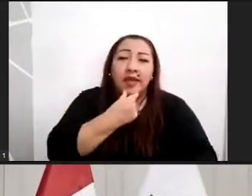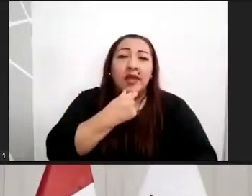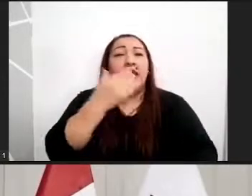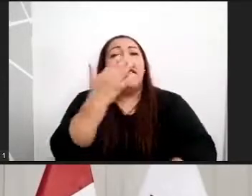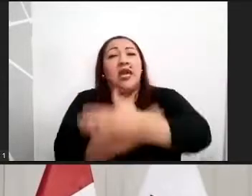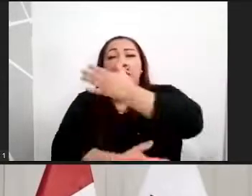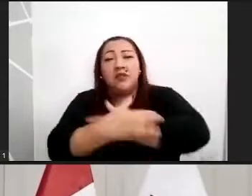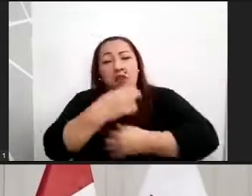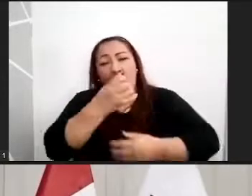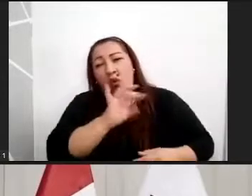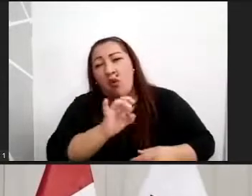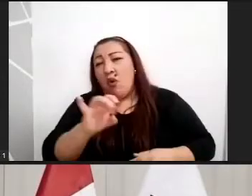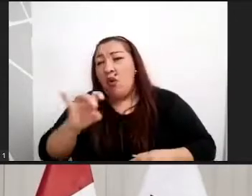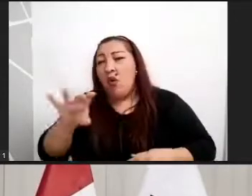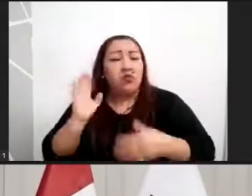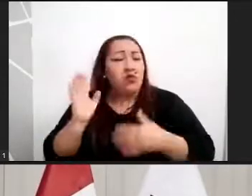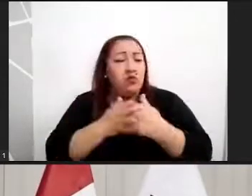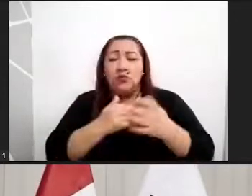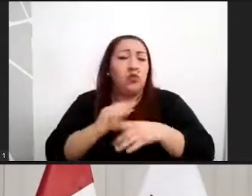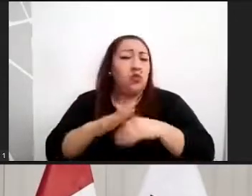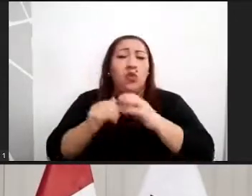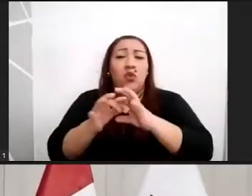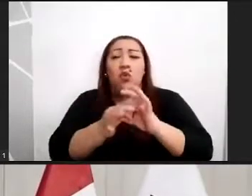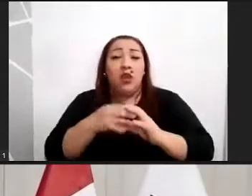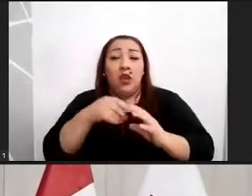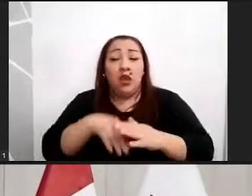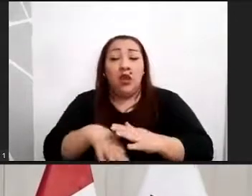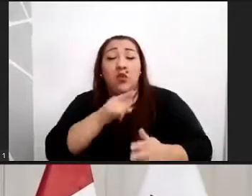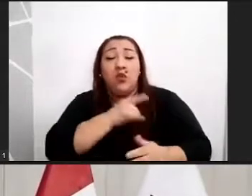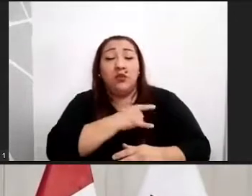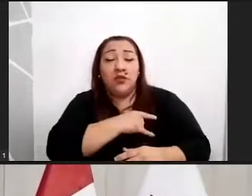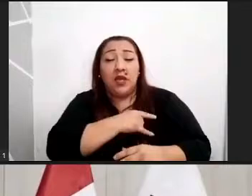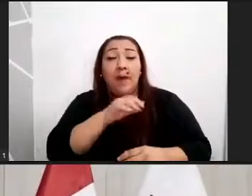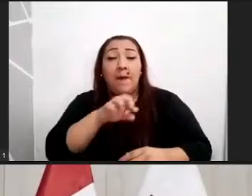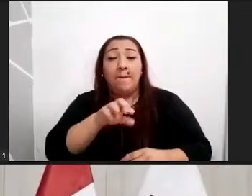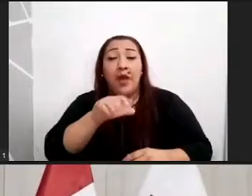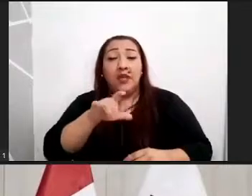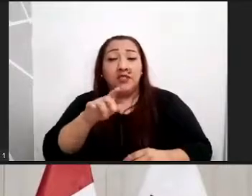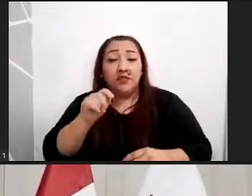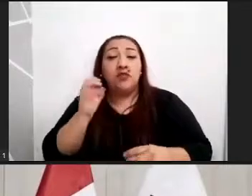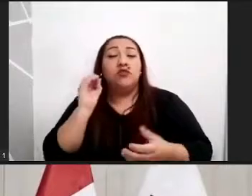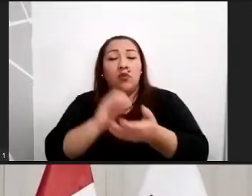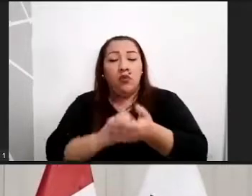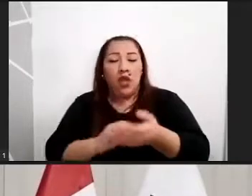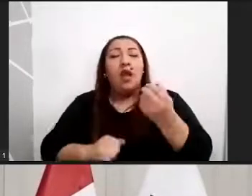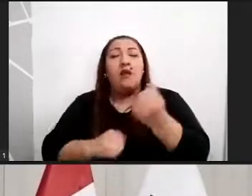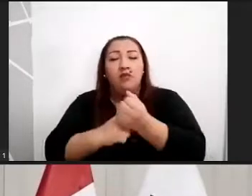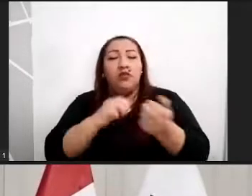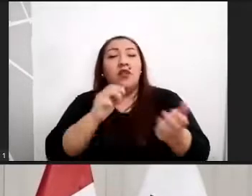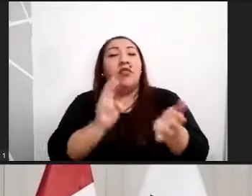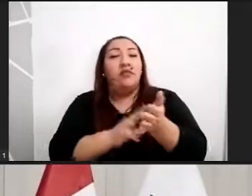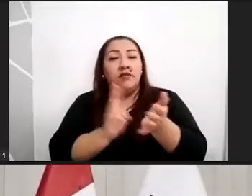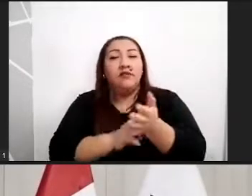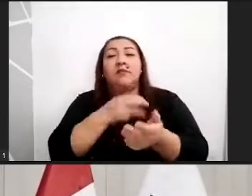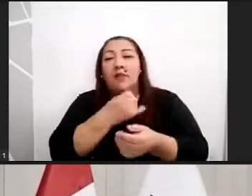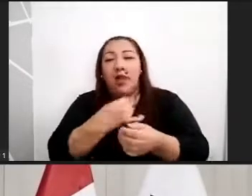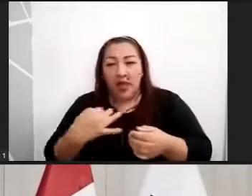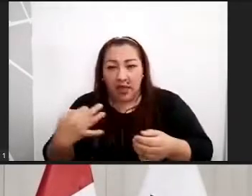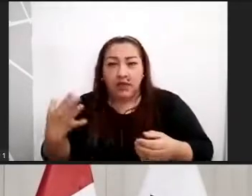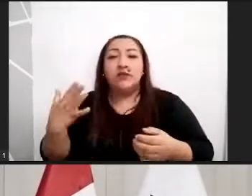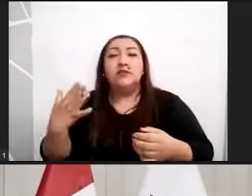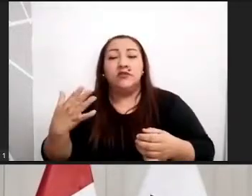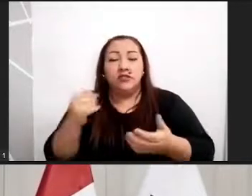factores. Desde la Universidad del Pacífico hemos tenido el honor de colaborar con la Defensoría en algunos de esos esfuerzos a través de nuestro